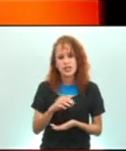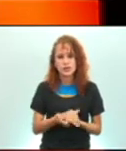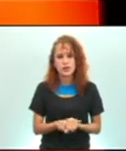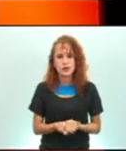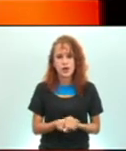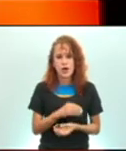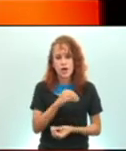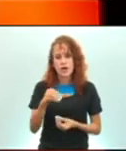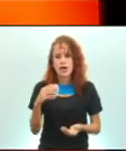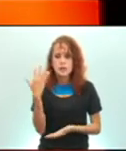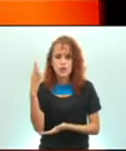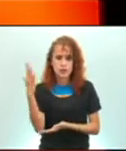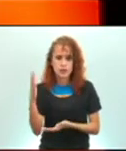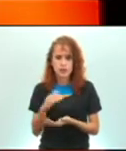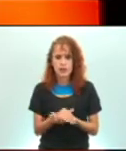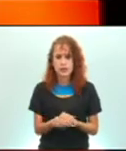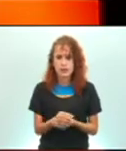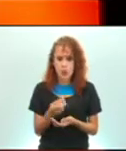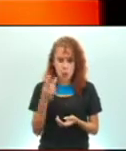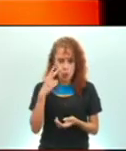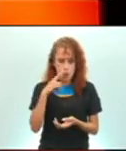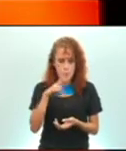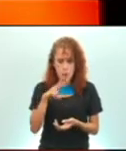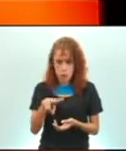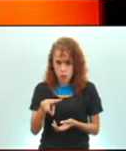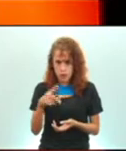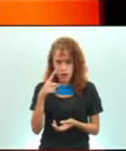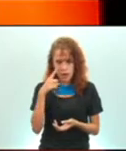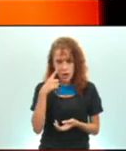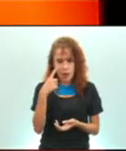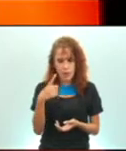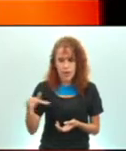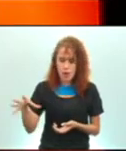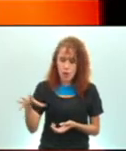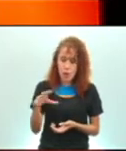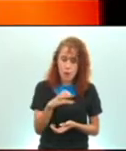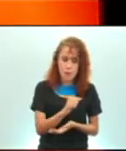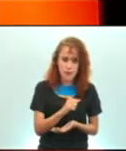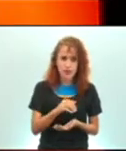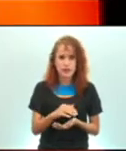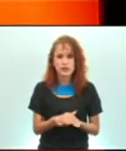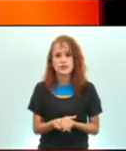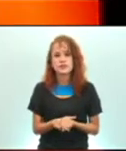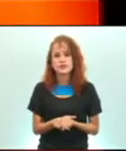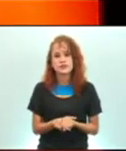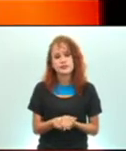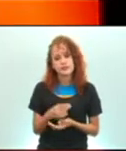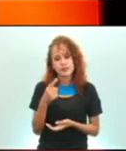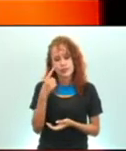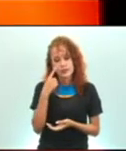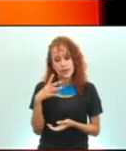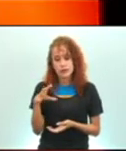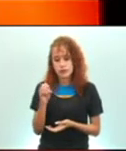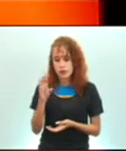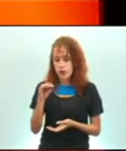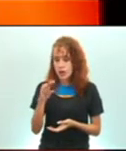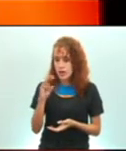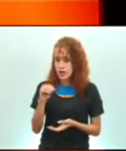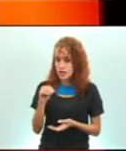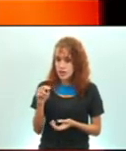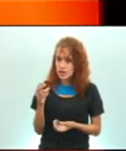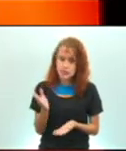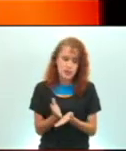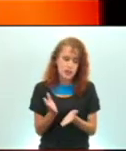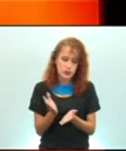llama Cambio Climático, el reto continúa, para que lo puedan ver completo y puedan disfrutar de las particularidades y de todo lo que ahí se dice de los